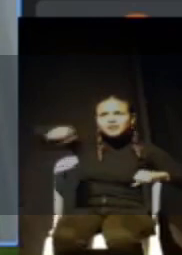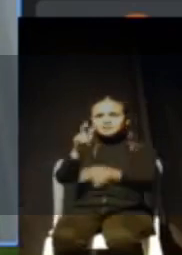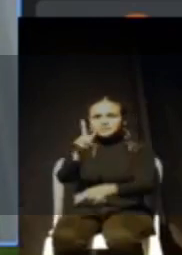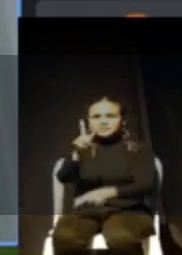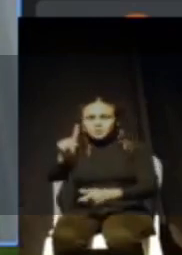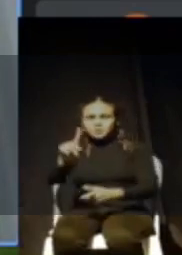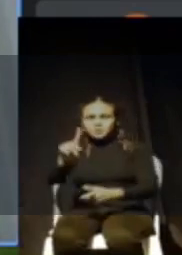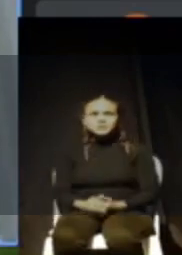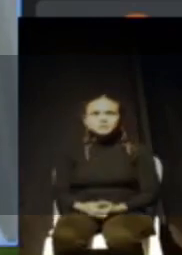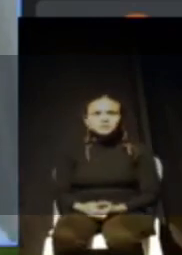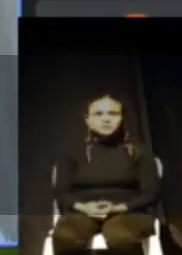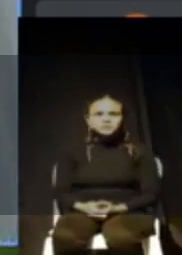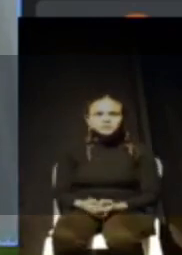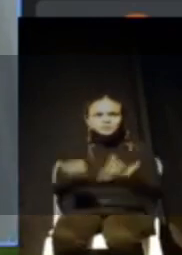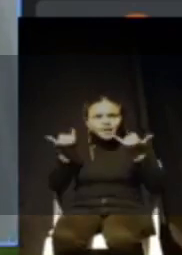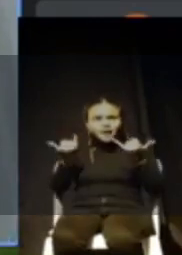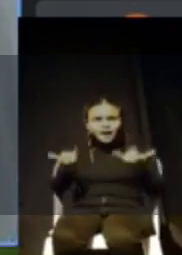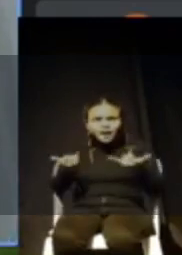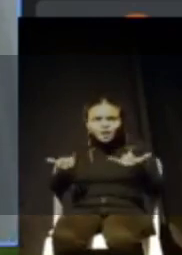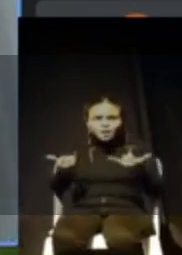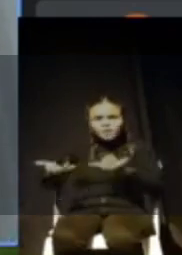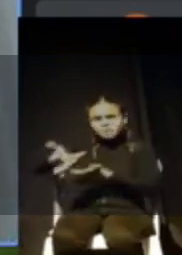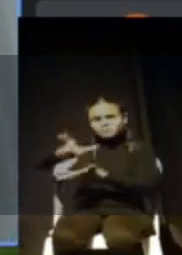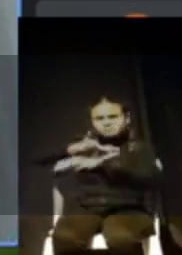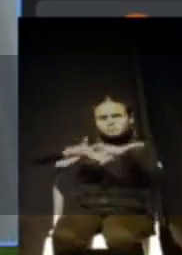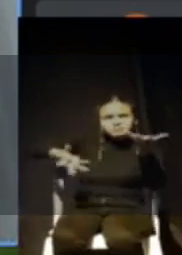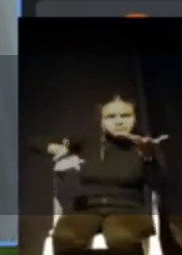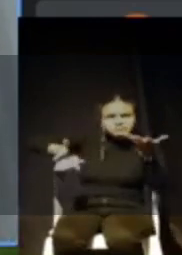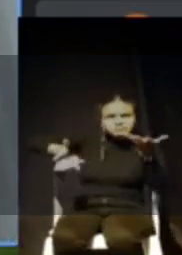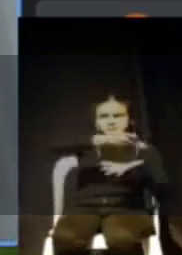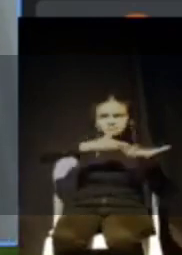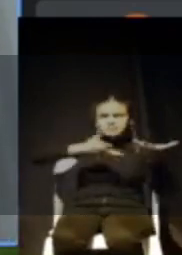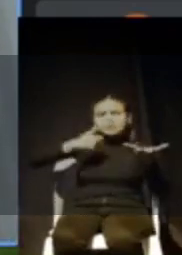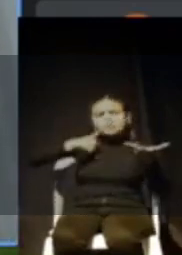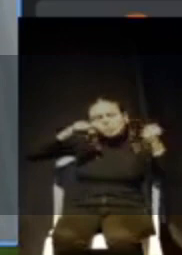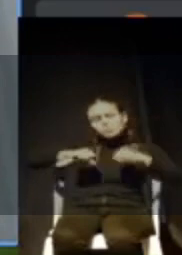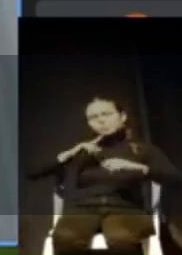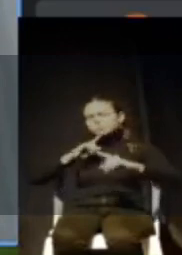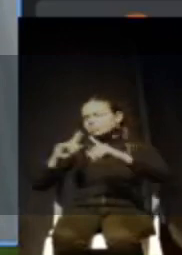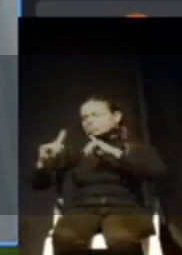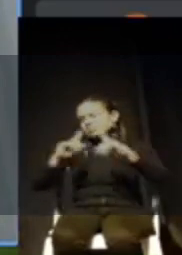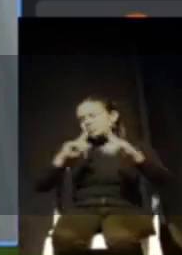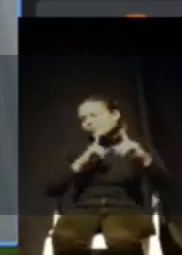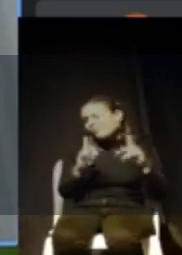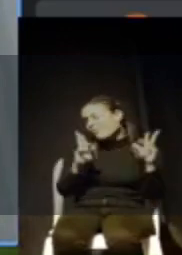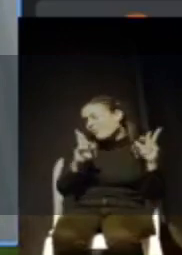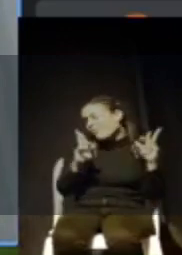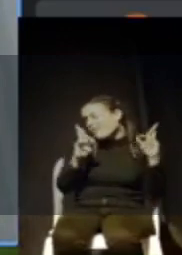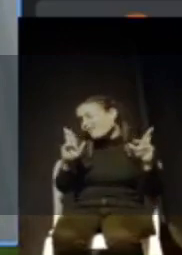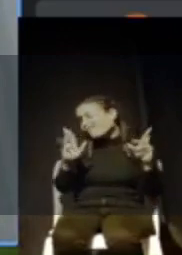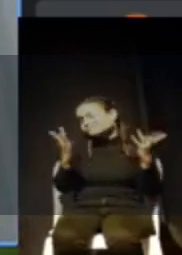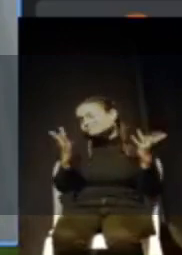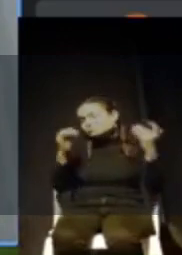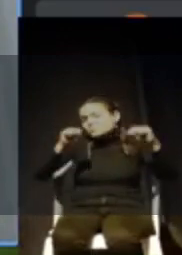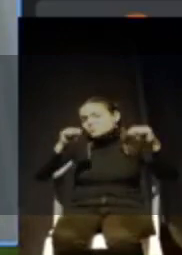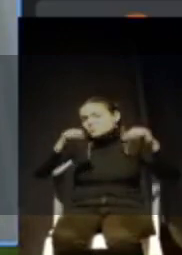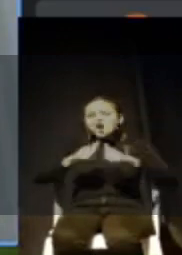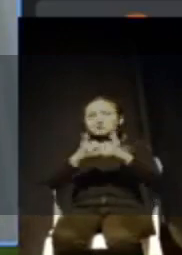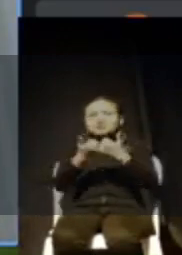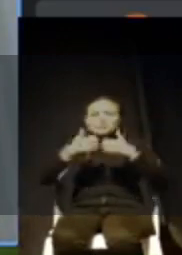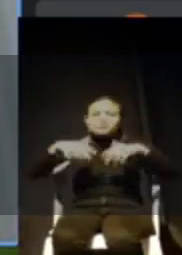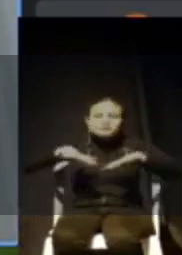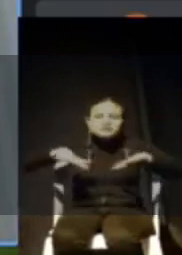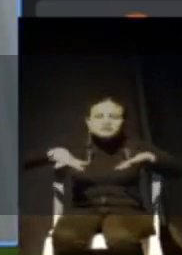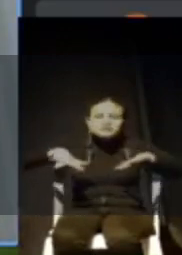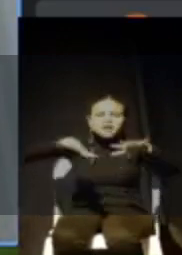En primer lugar, voy a conversar, a compartir con ustedes, digamos, a establecer un diálogo, ojalá sea posible, un espacio